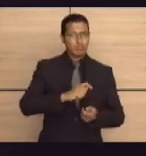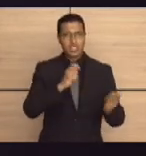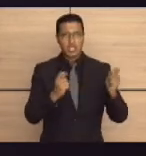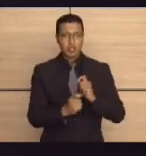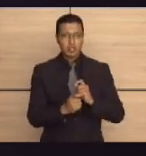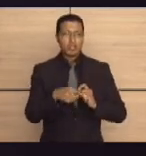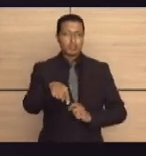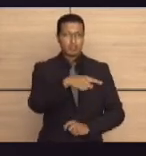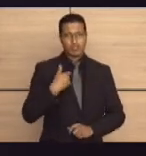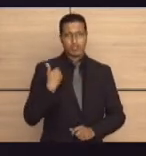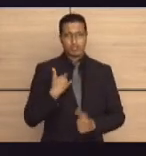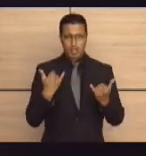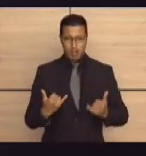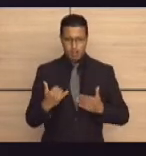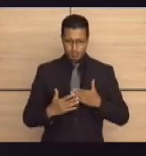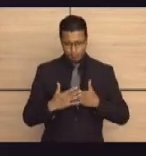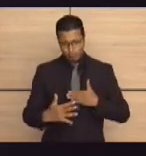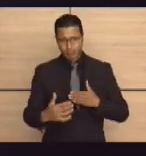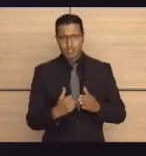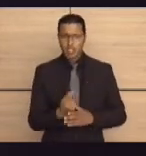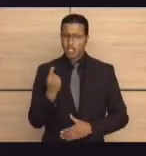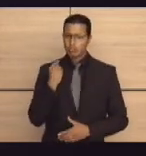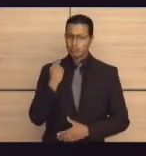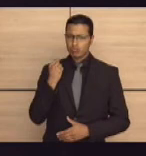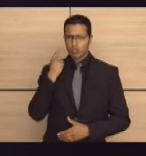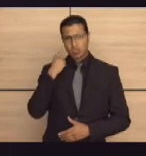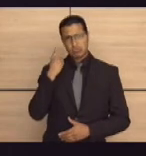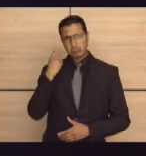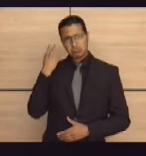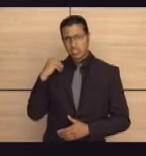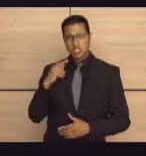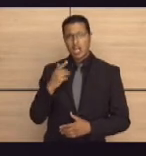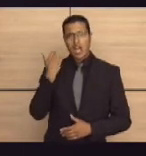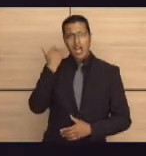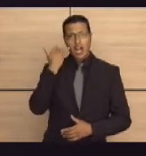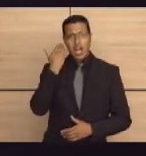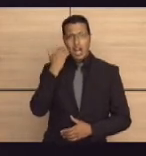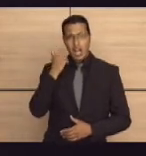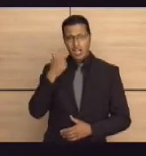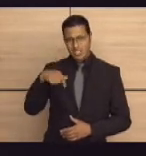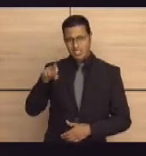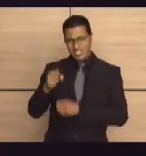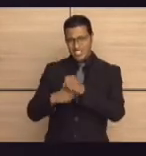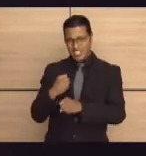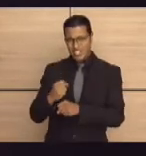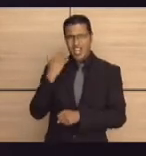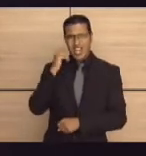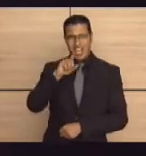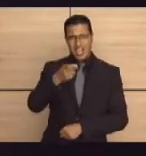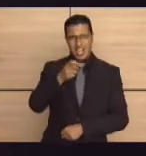ahora. Hace unos pocos días, una joven de 16 años de Noruega, llamada